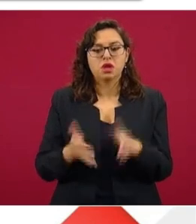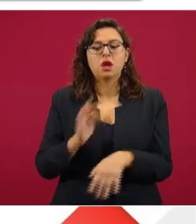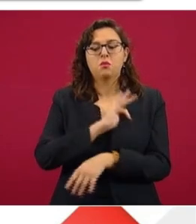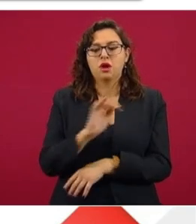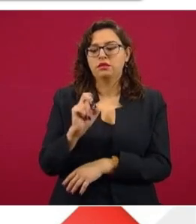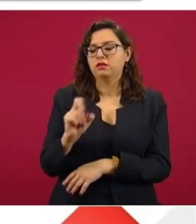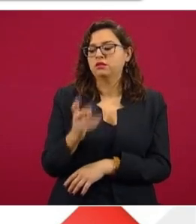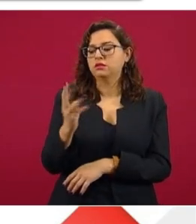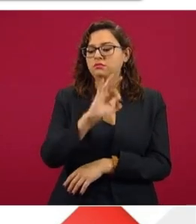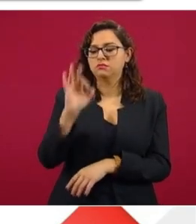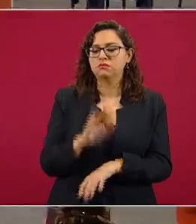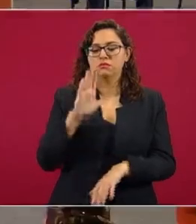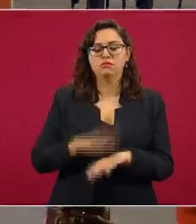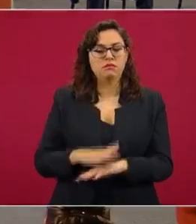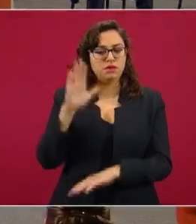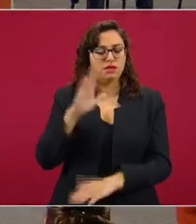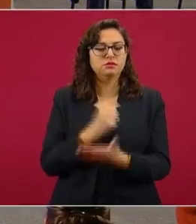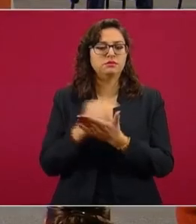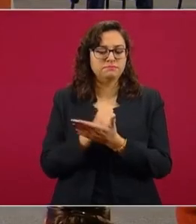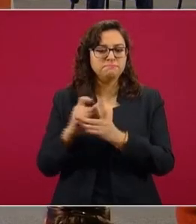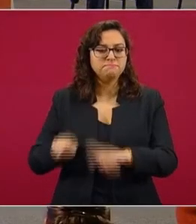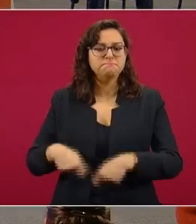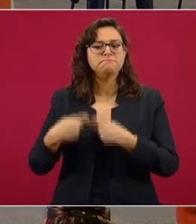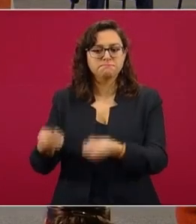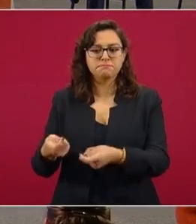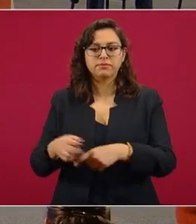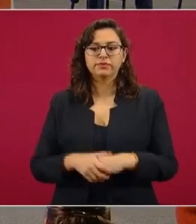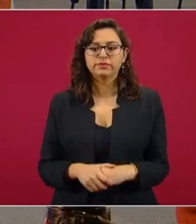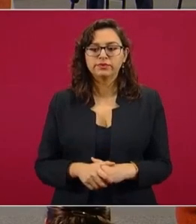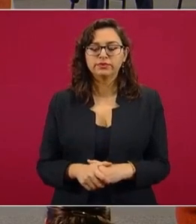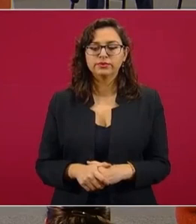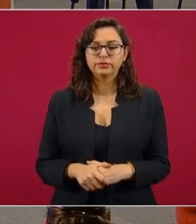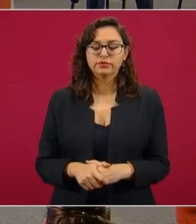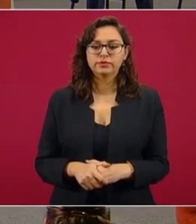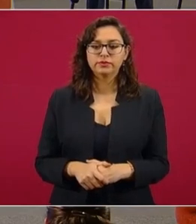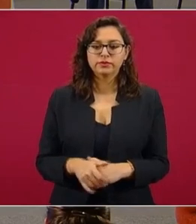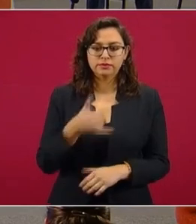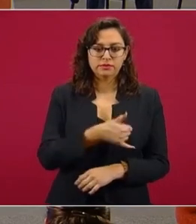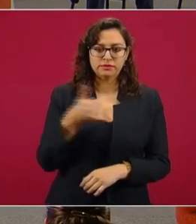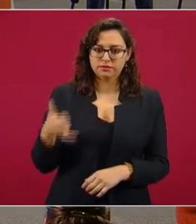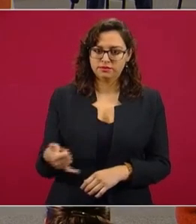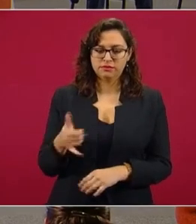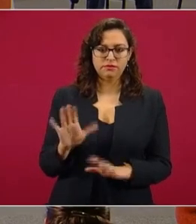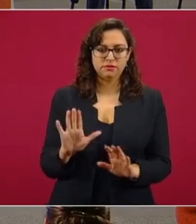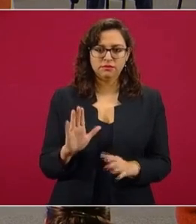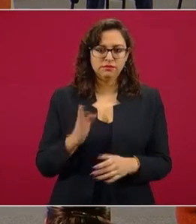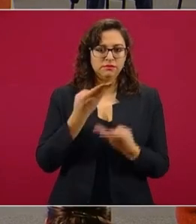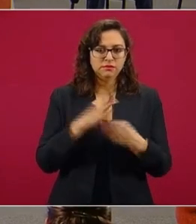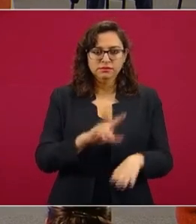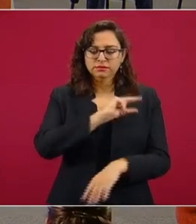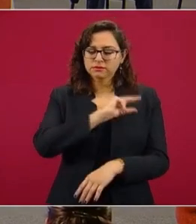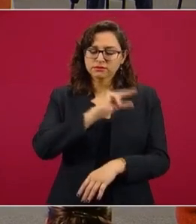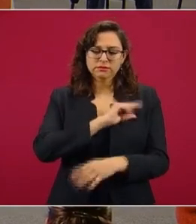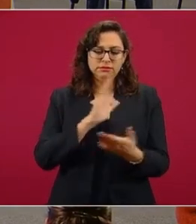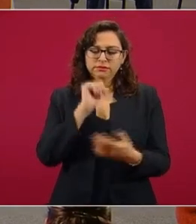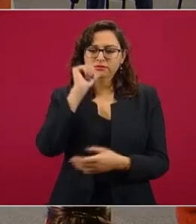en 34% los créditos subsecuentes que los dé ya el propio instituto de los ahorros que el propio